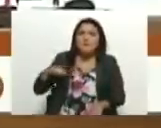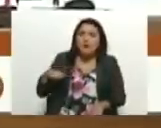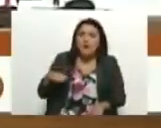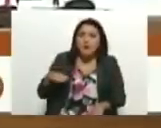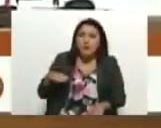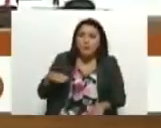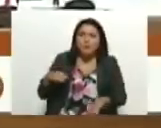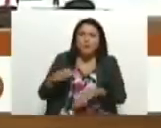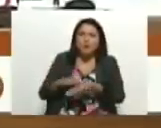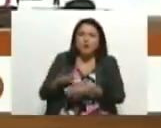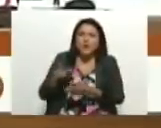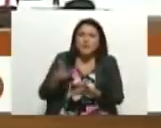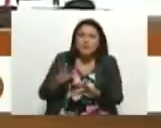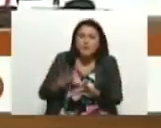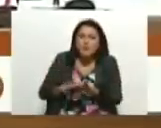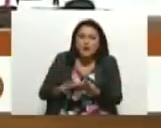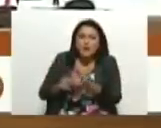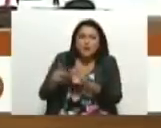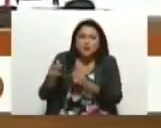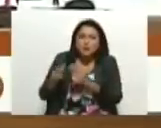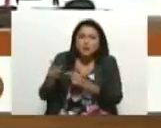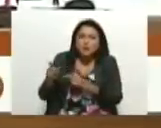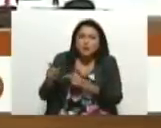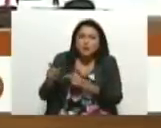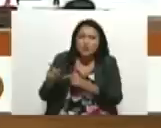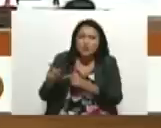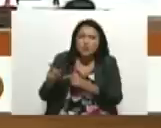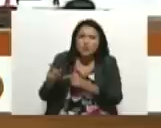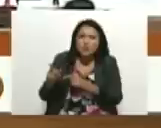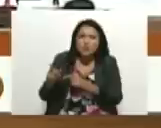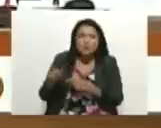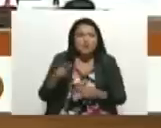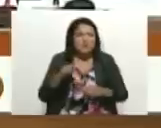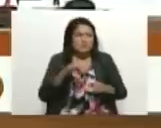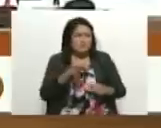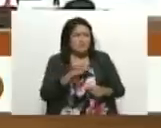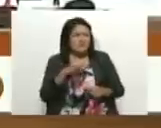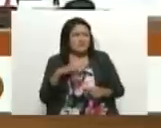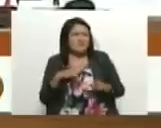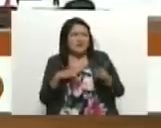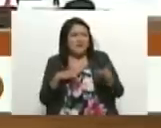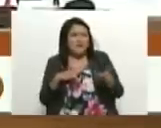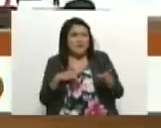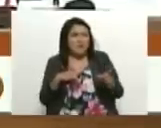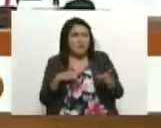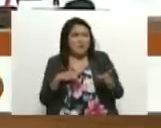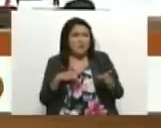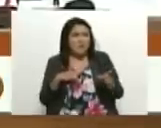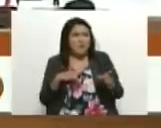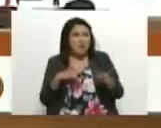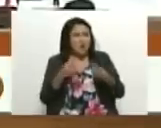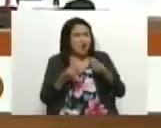aprobaron. Una playa privada, ¿verdad? ¿Dónde